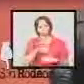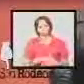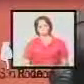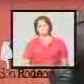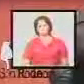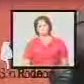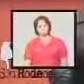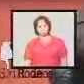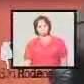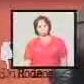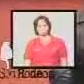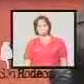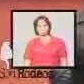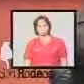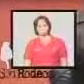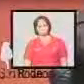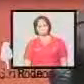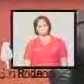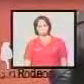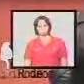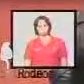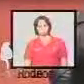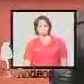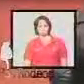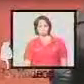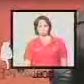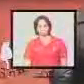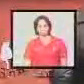salvó. Se salvó, Alfredo.